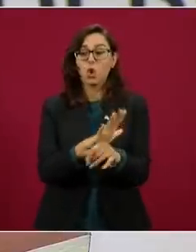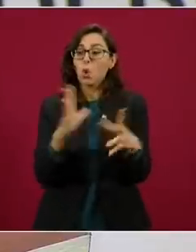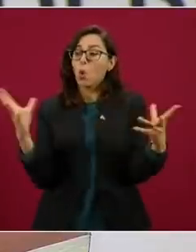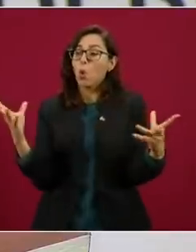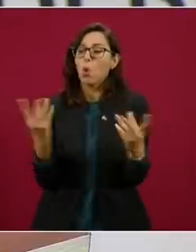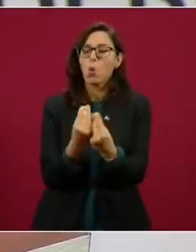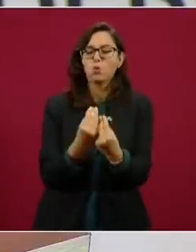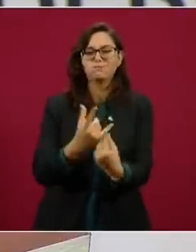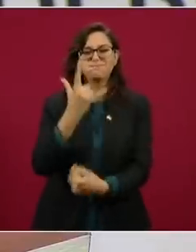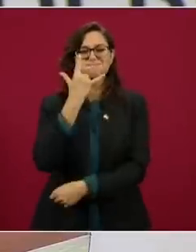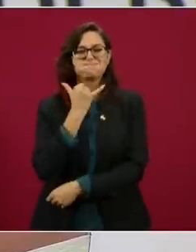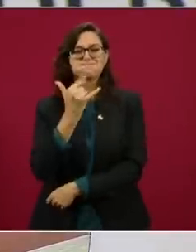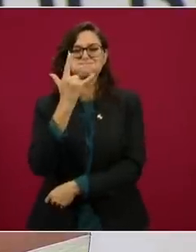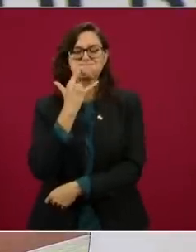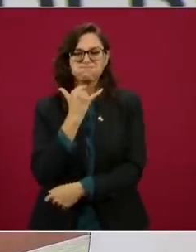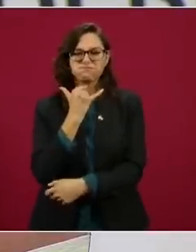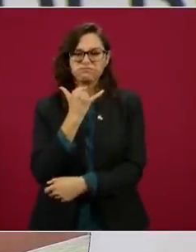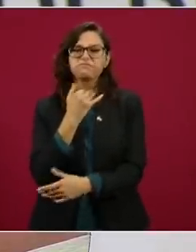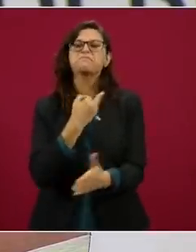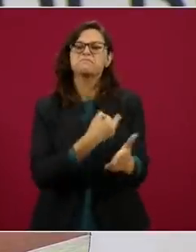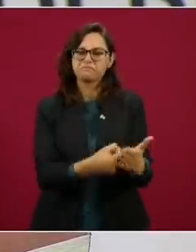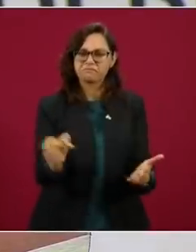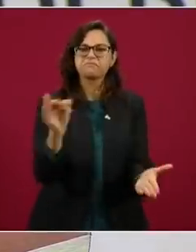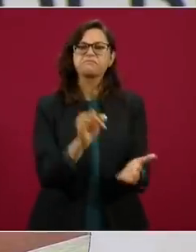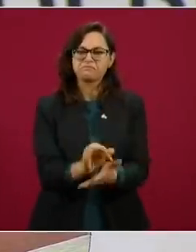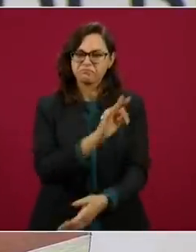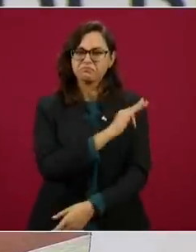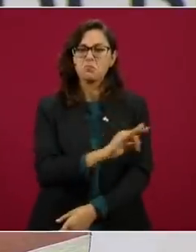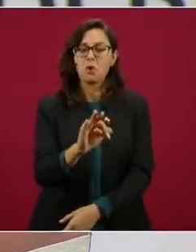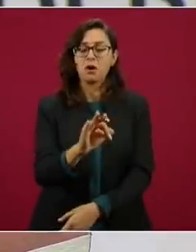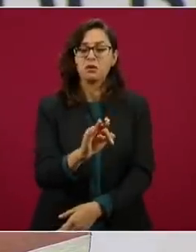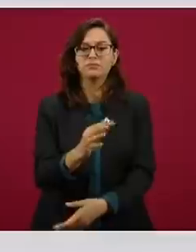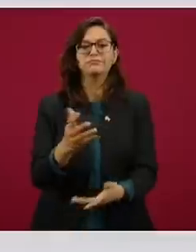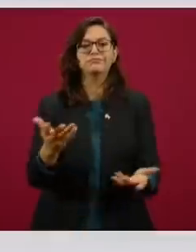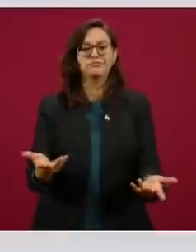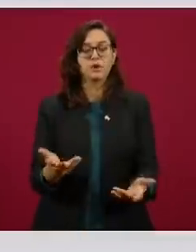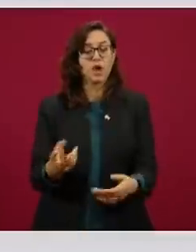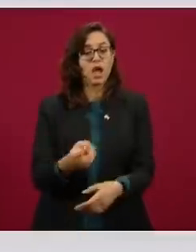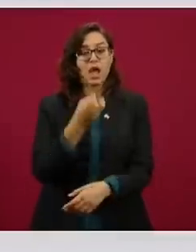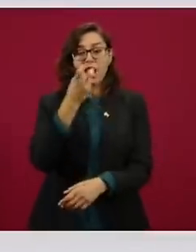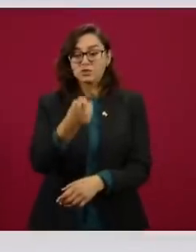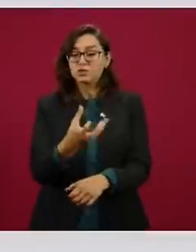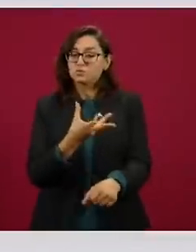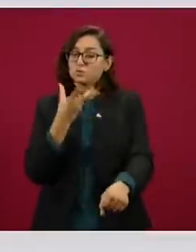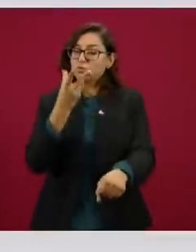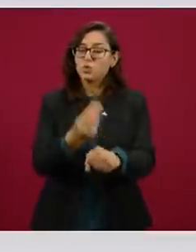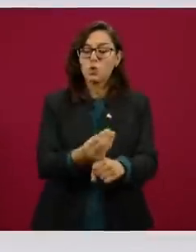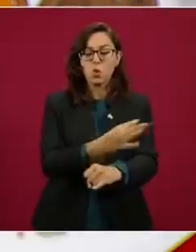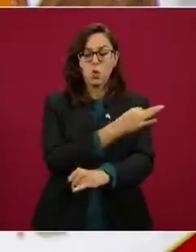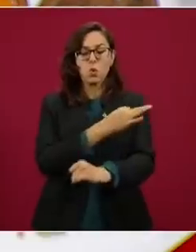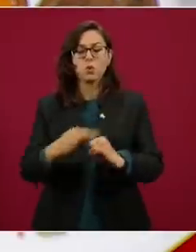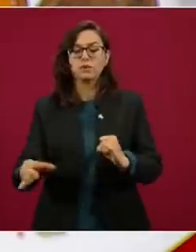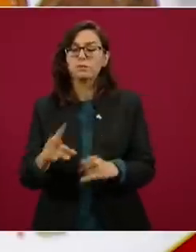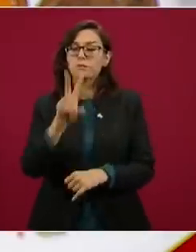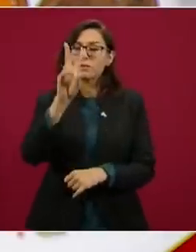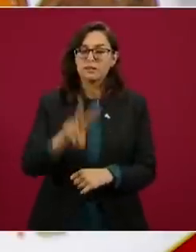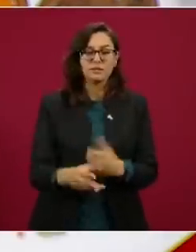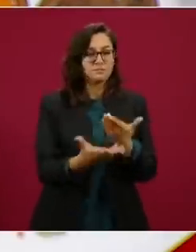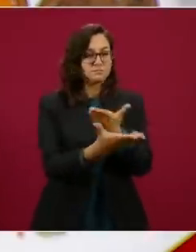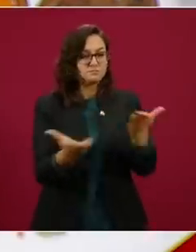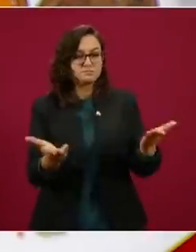genera actos heroicos por eso no me queda más que agradecer de nuevo su